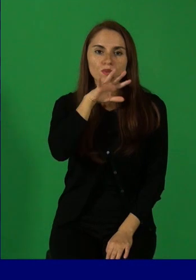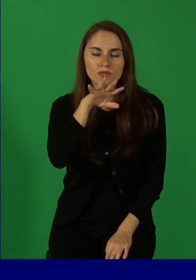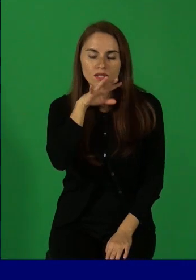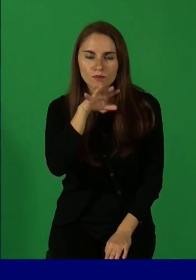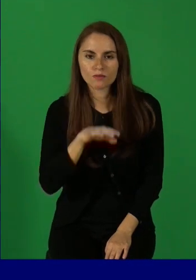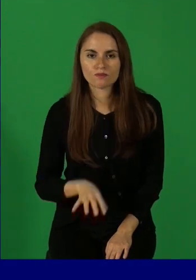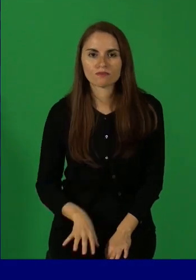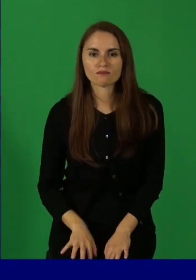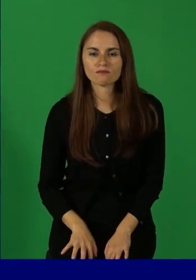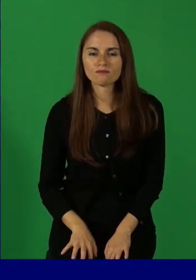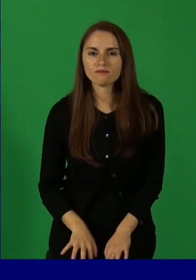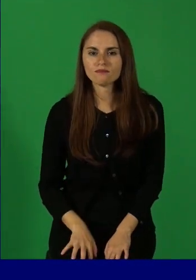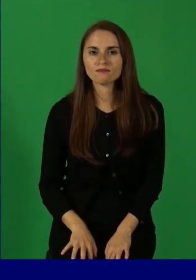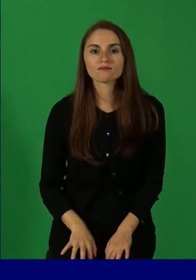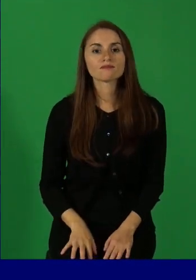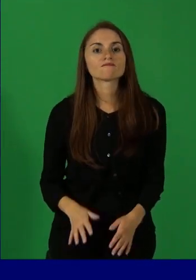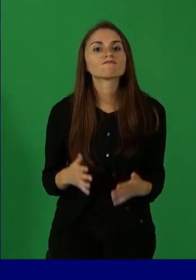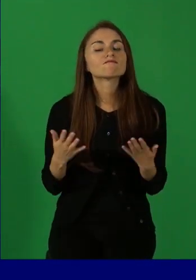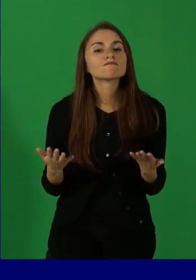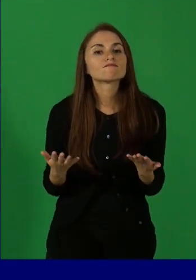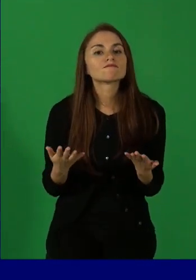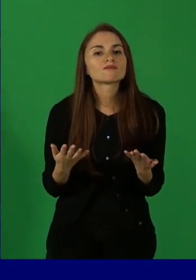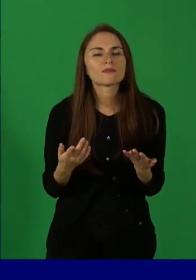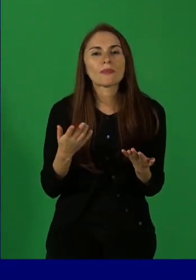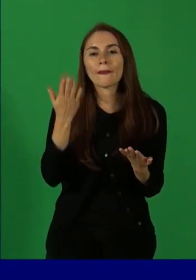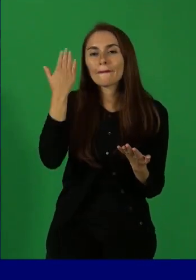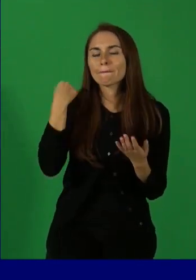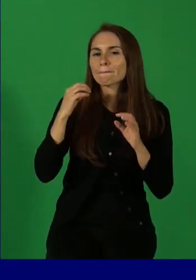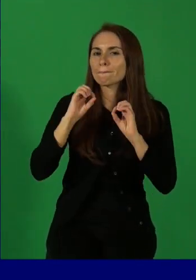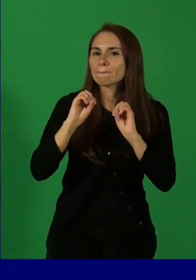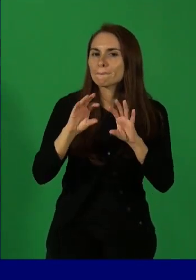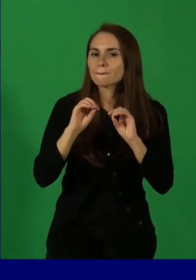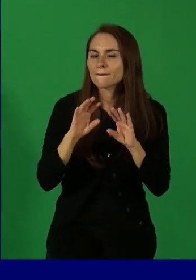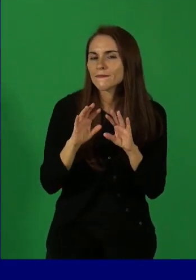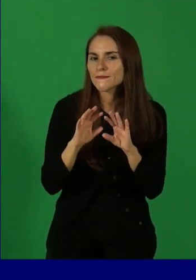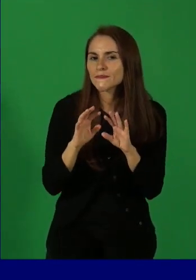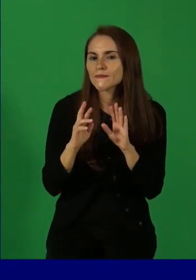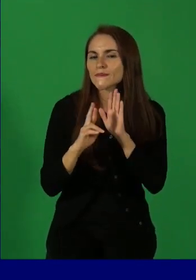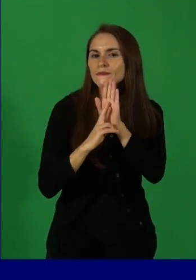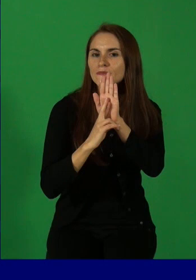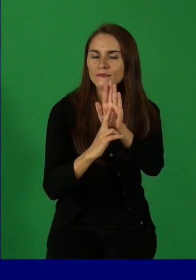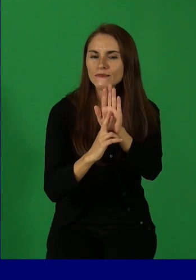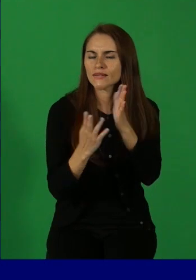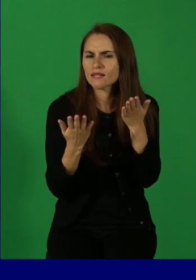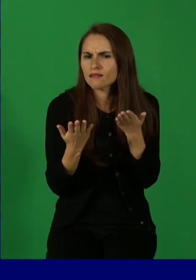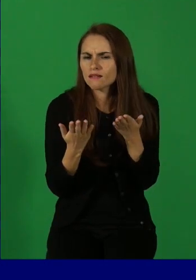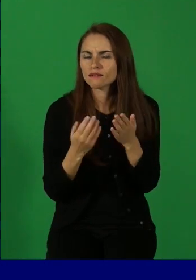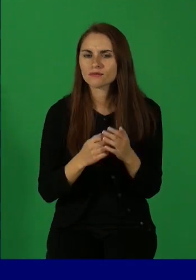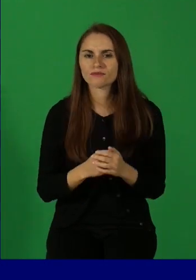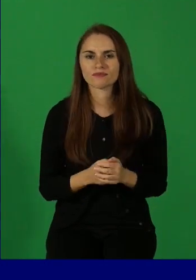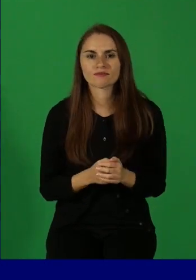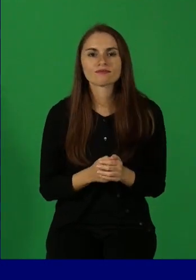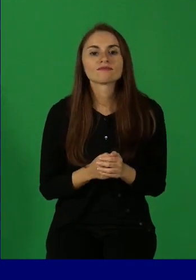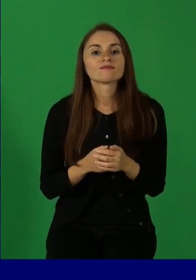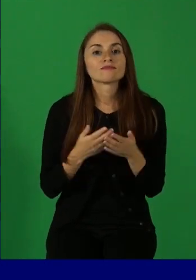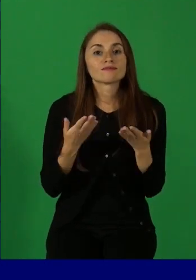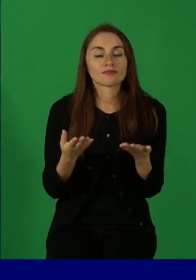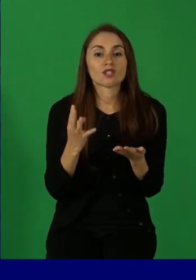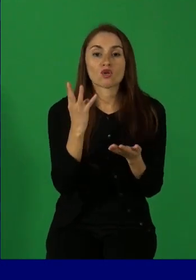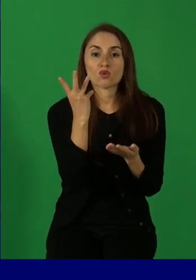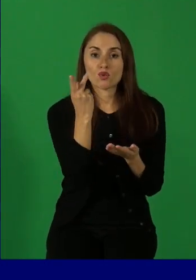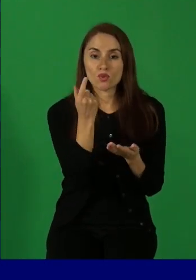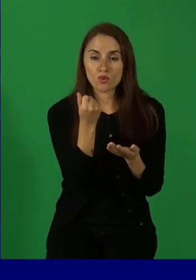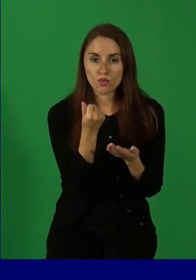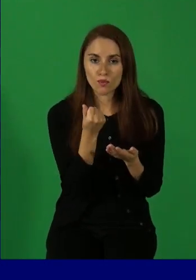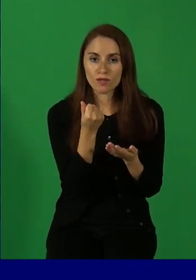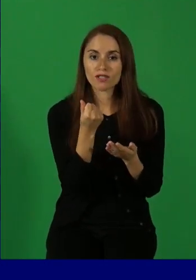verde. Perfecto. ¿Qué fue lo que te enseñé con respecto a la representación? Que ese número que